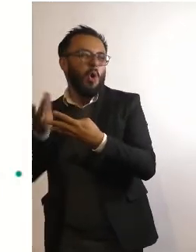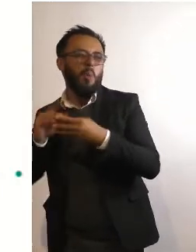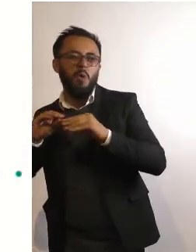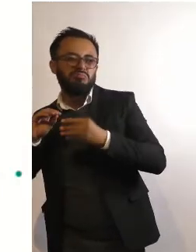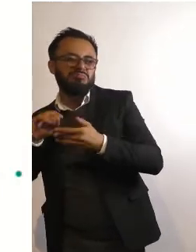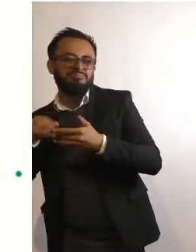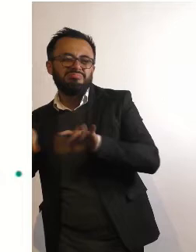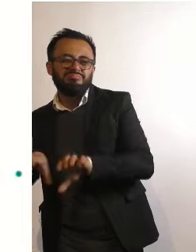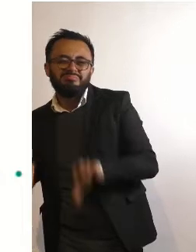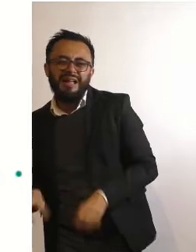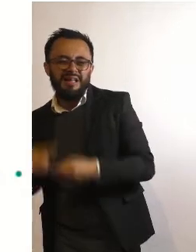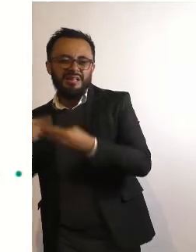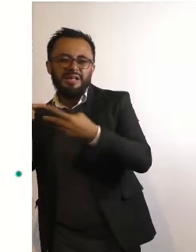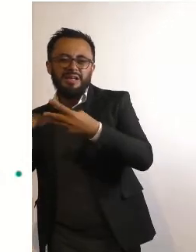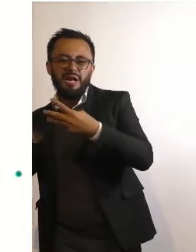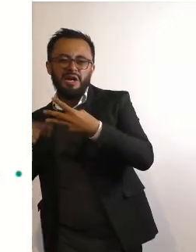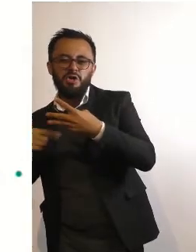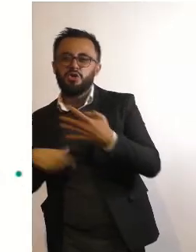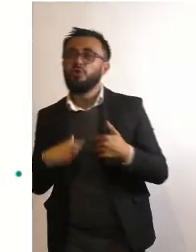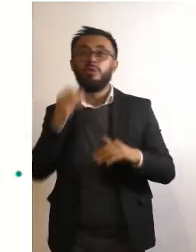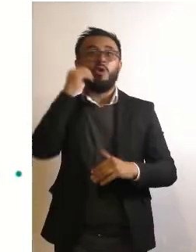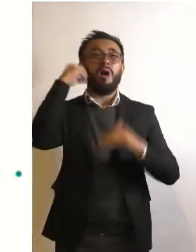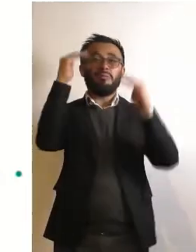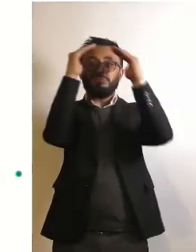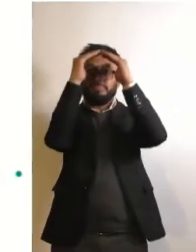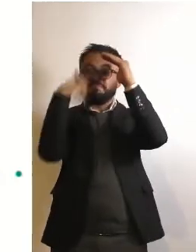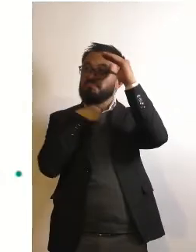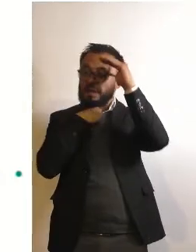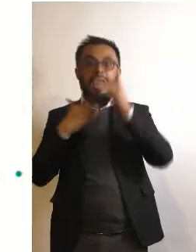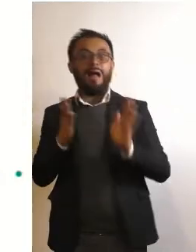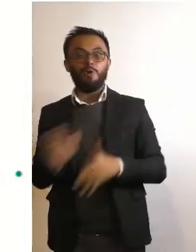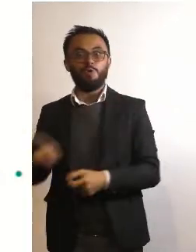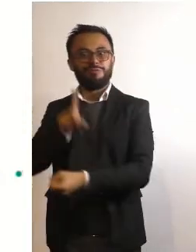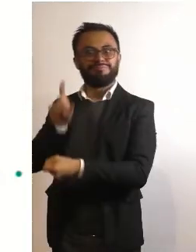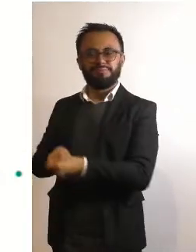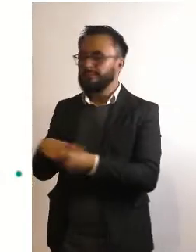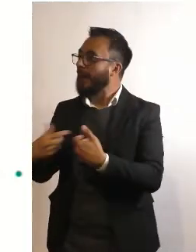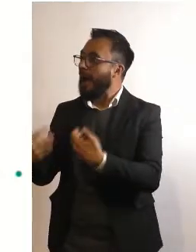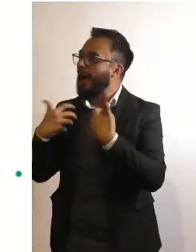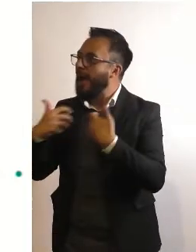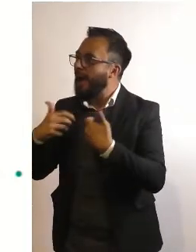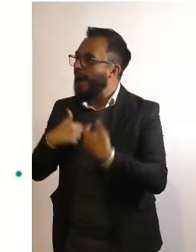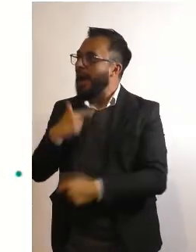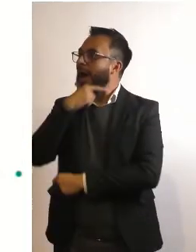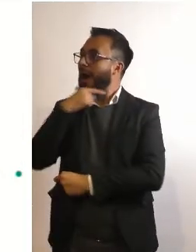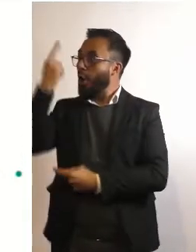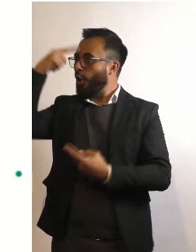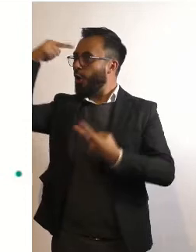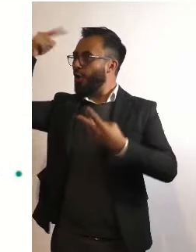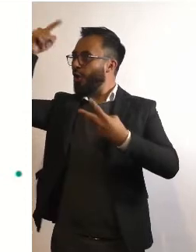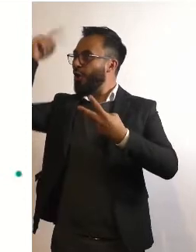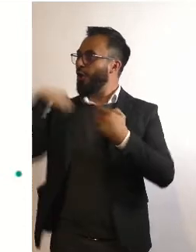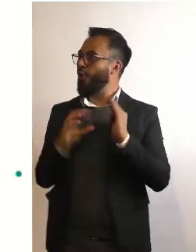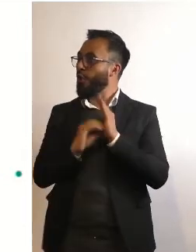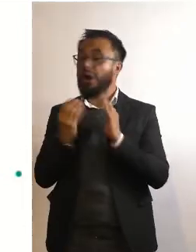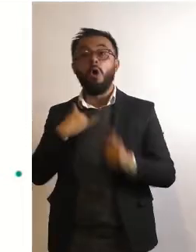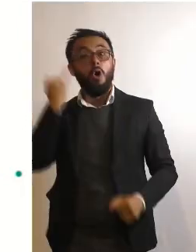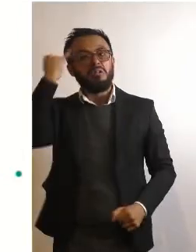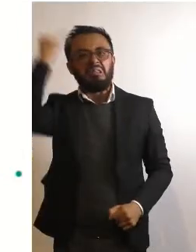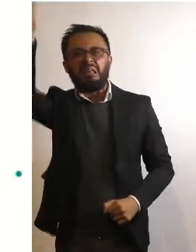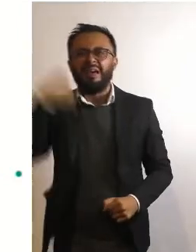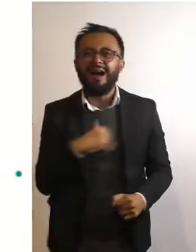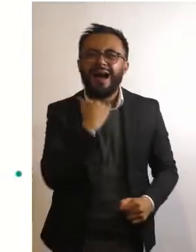desarrollar en sus hogares y en sus y emprender en sus empresas. Siguiente.